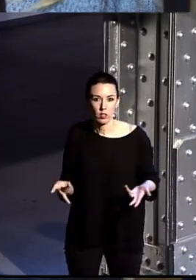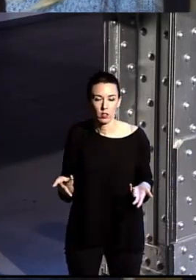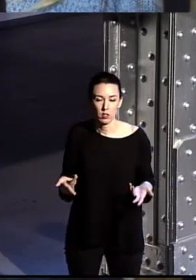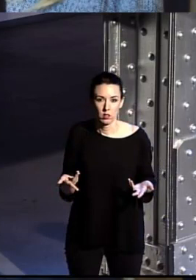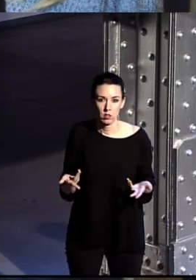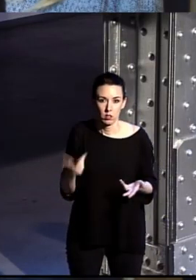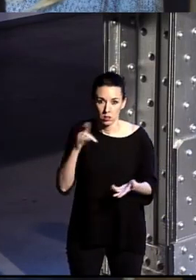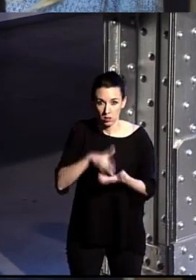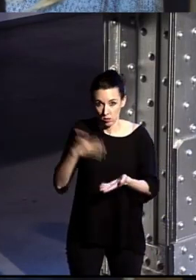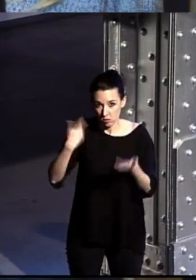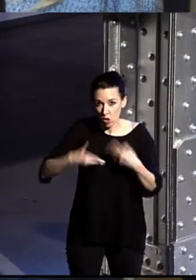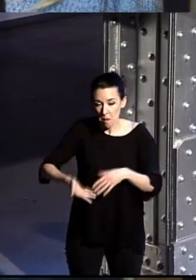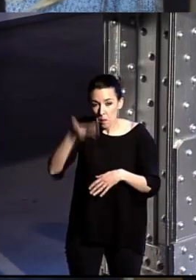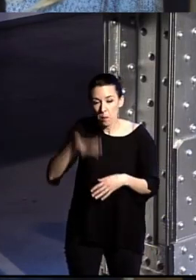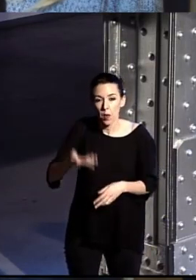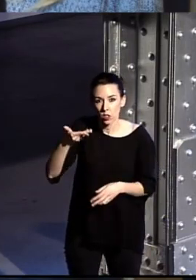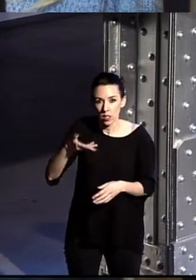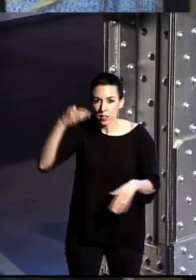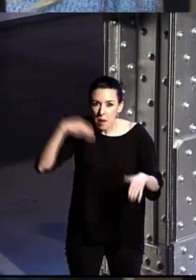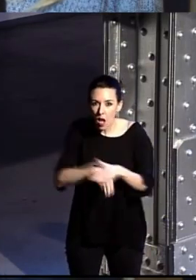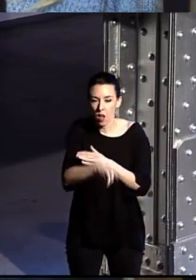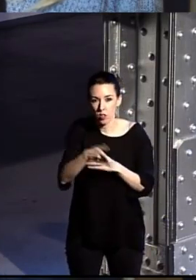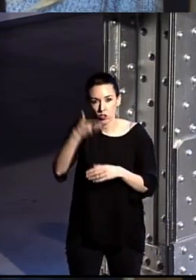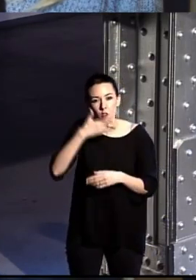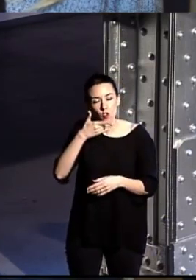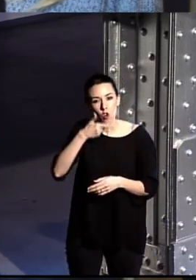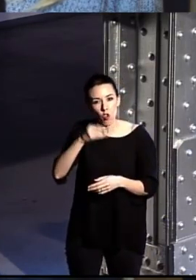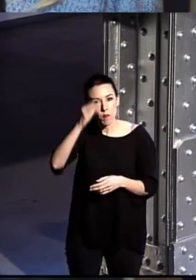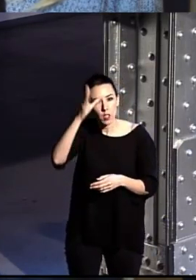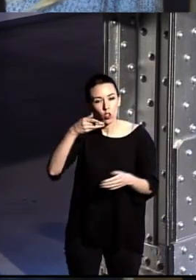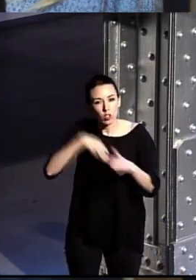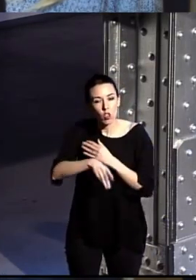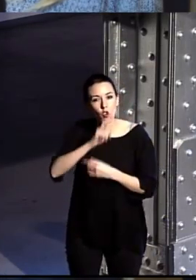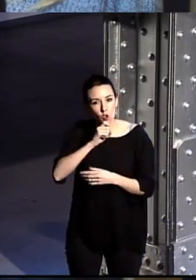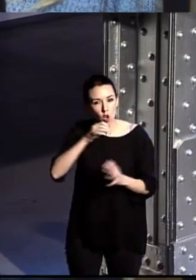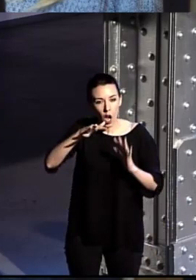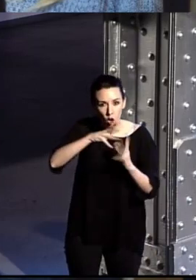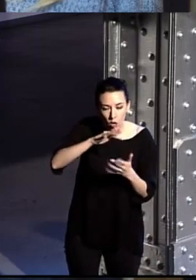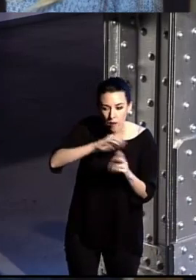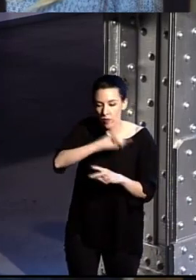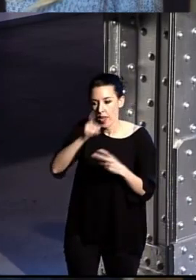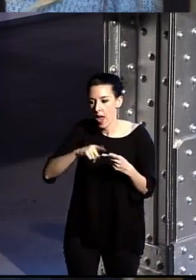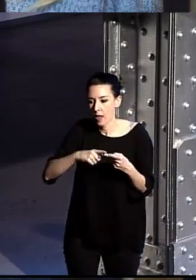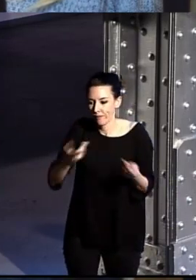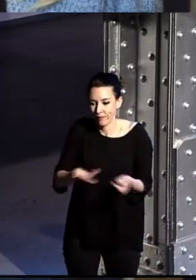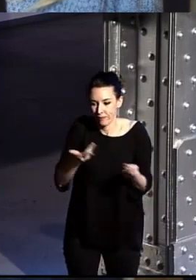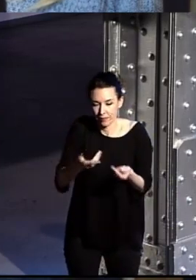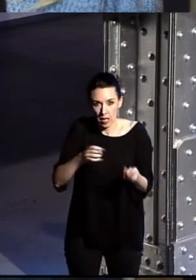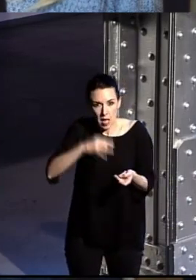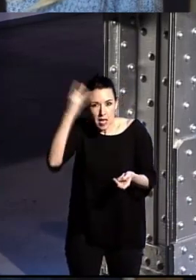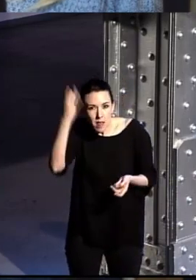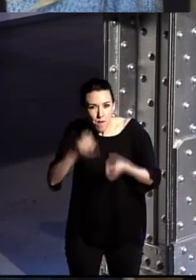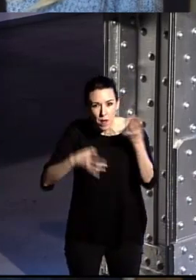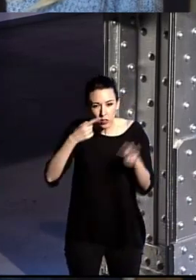era la clave, la llave de acceso a esos conocimientos de geografía, de